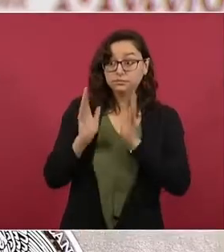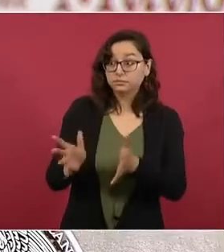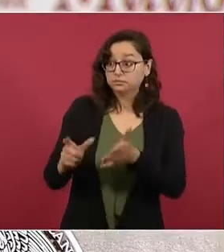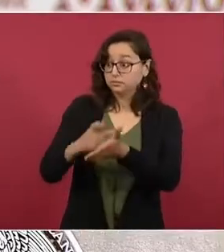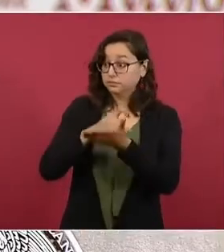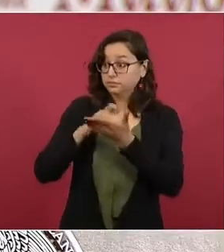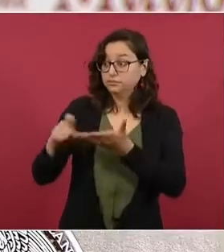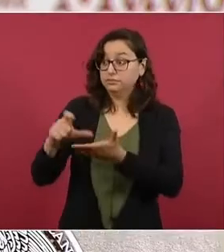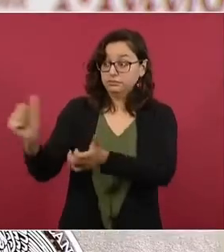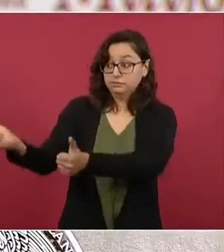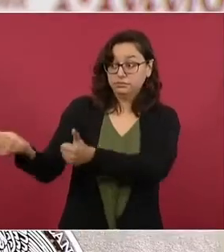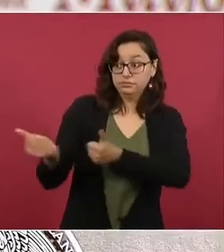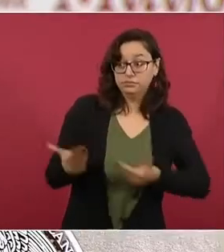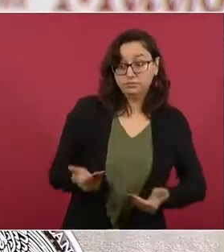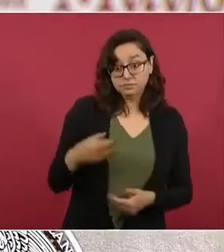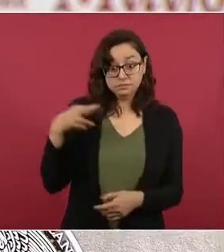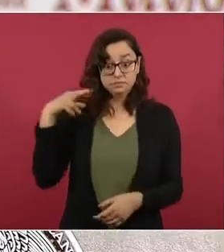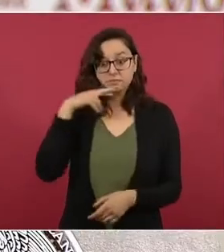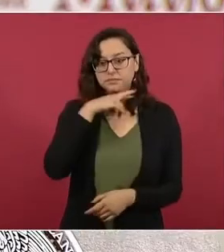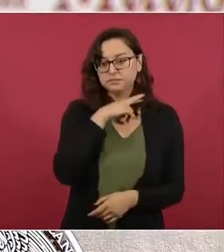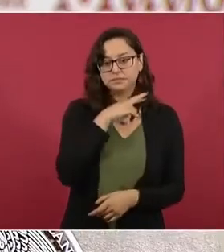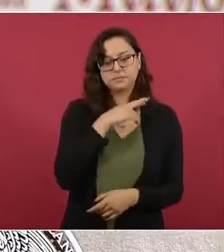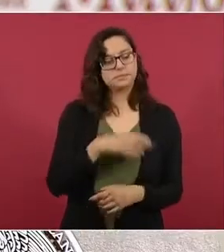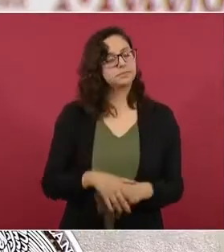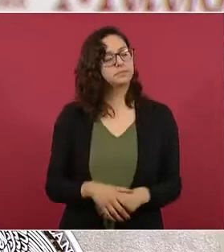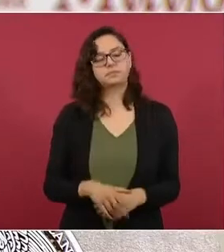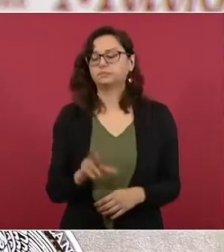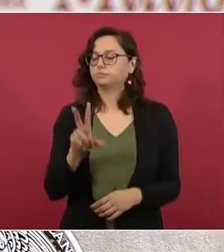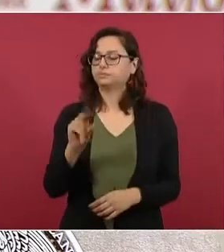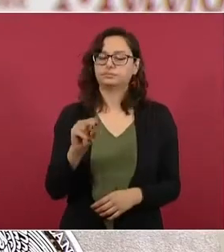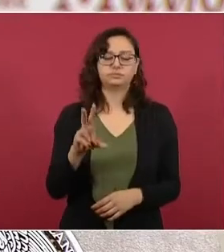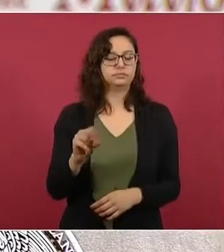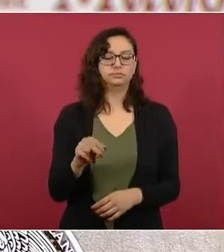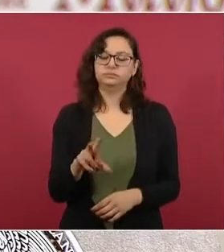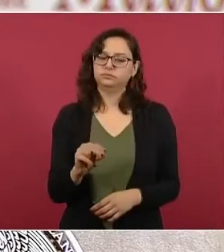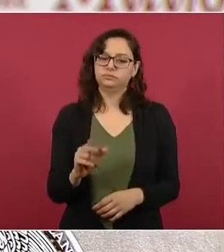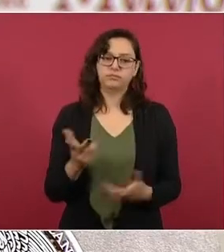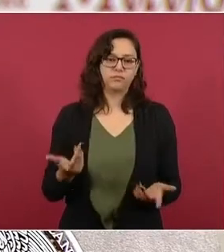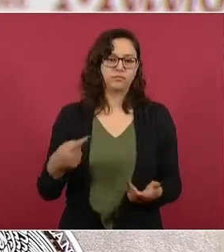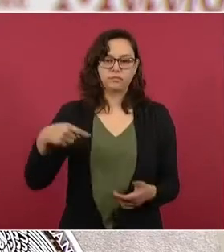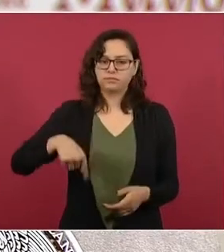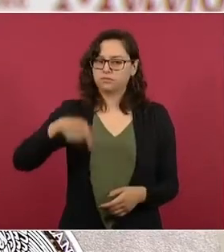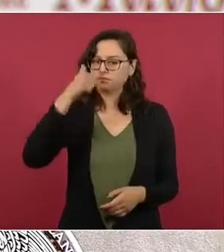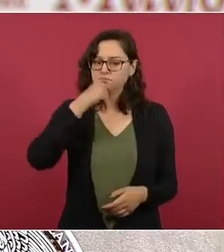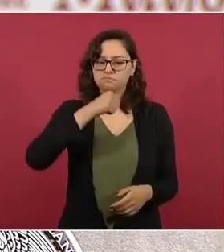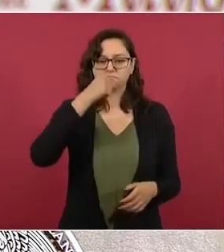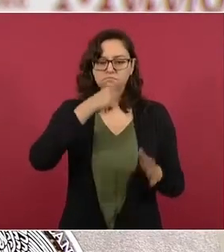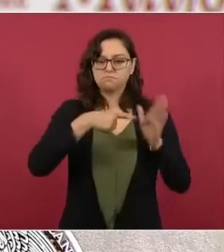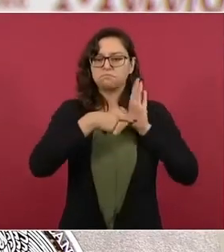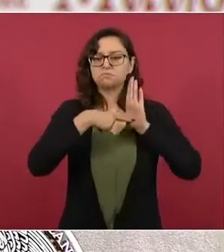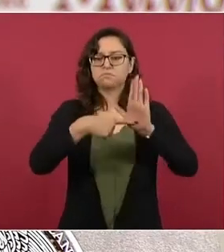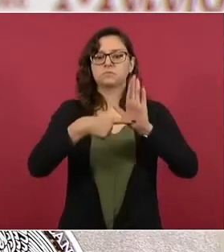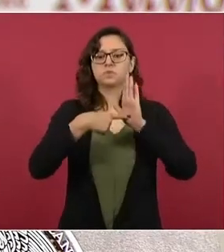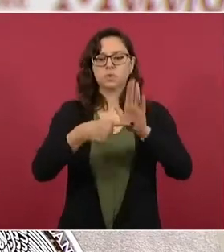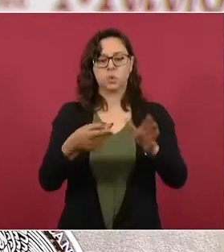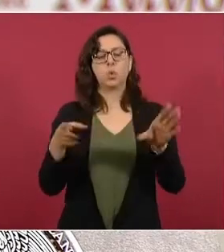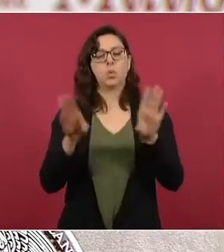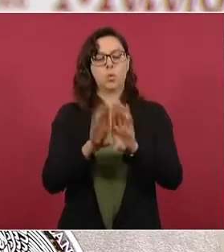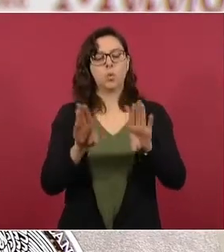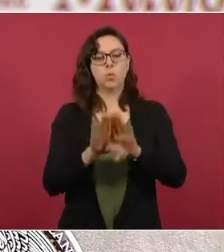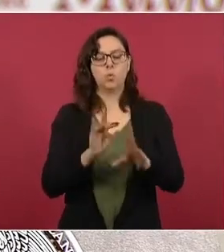la autorización lo que precipita. Aquí lo presentamos siempre con total transparencia cuáles son nuestras intenciones y